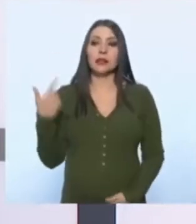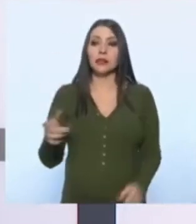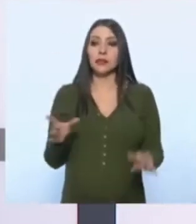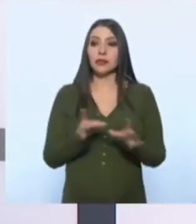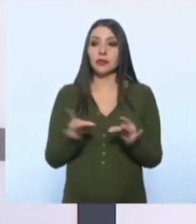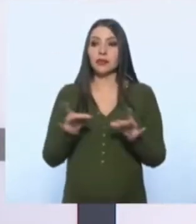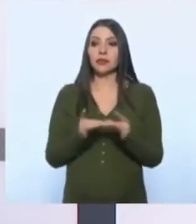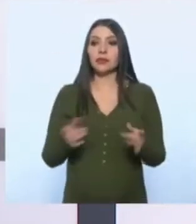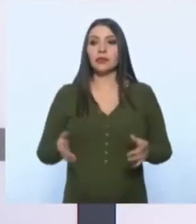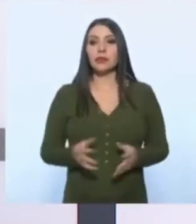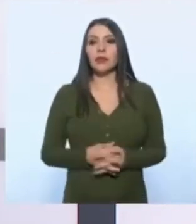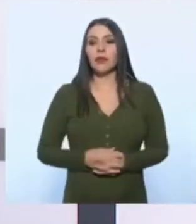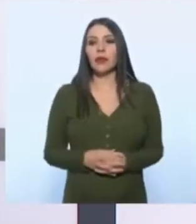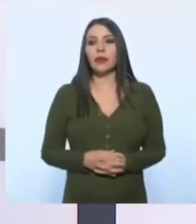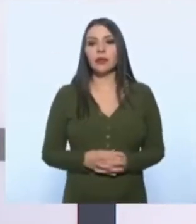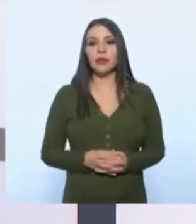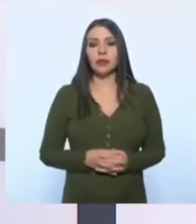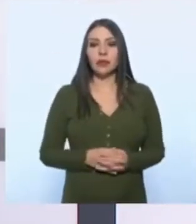de